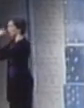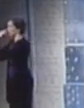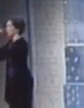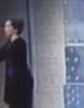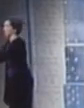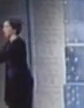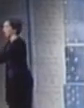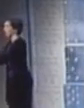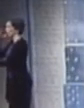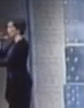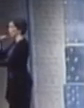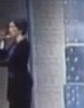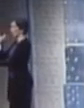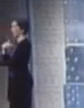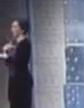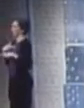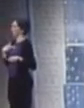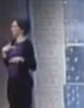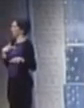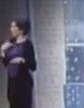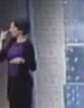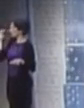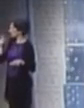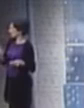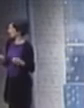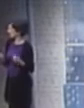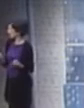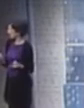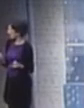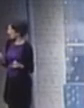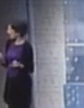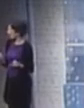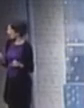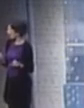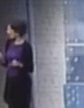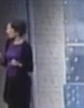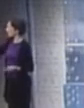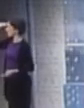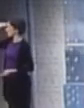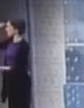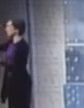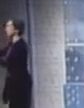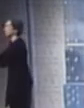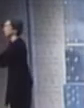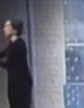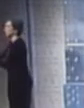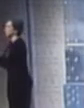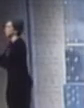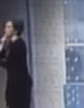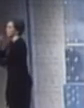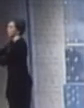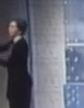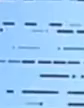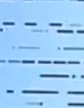quería aprendérmelo. ¿Eso para qué me sirve? ¿Cuánta gente pensamos que los poetas están y los artistas están como que